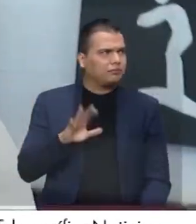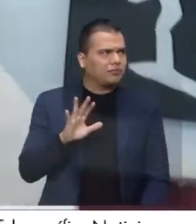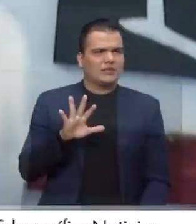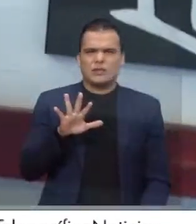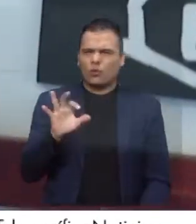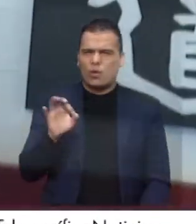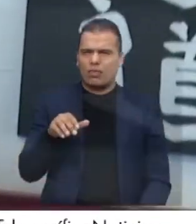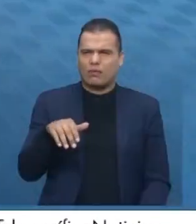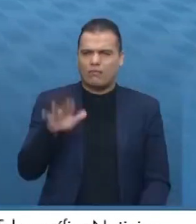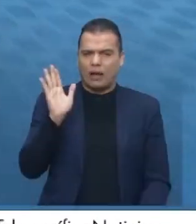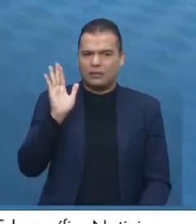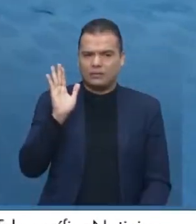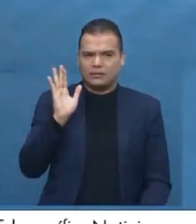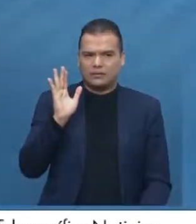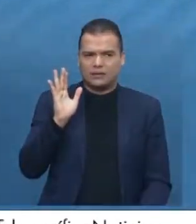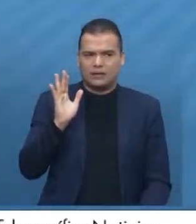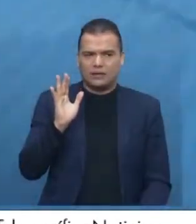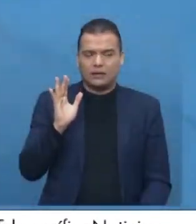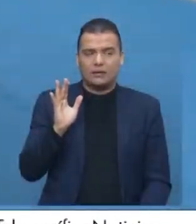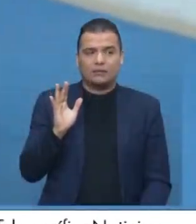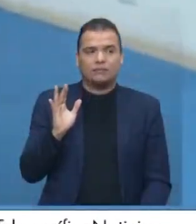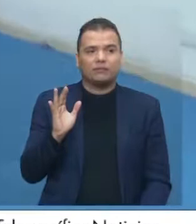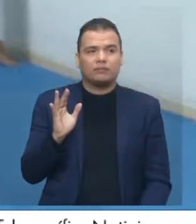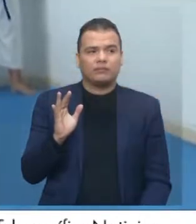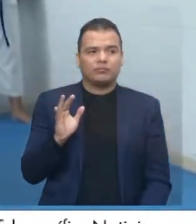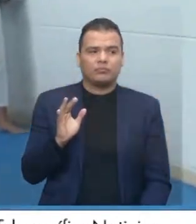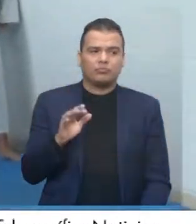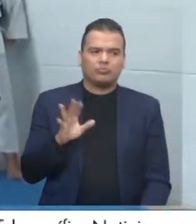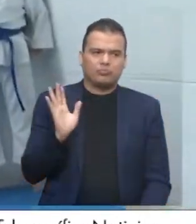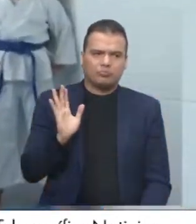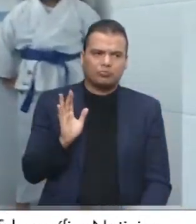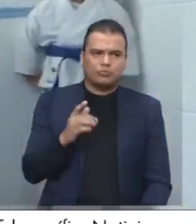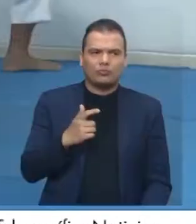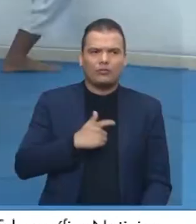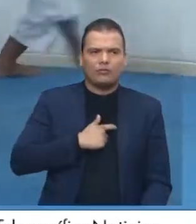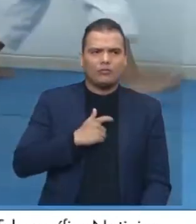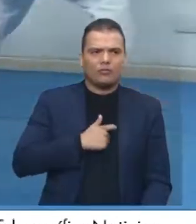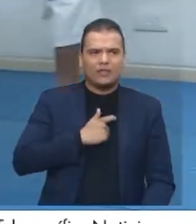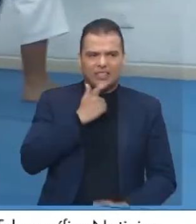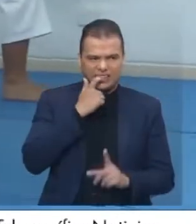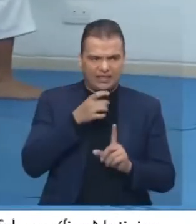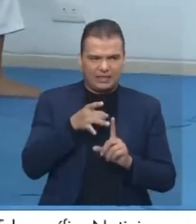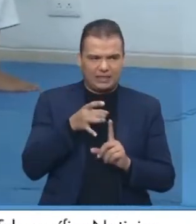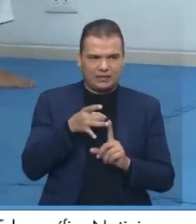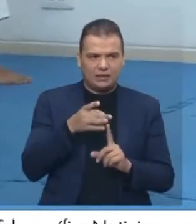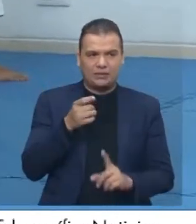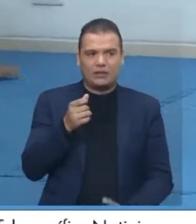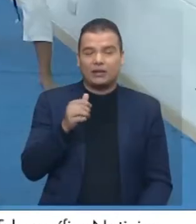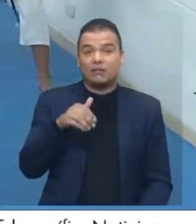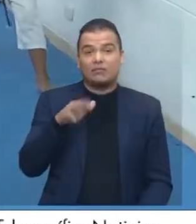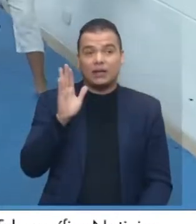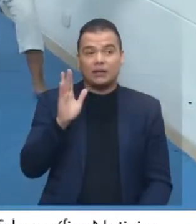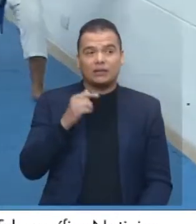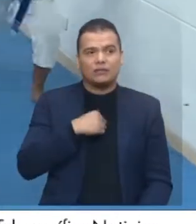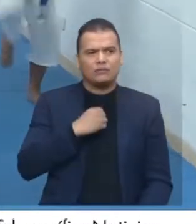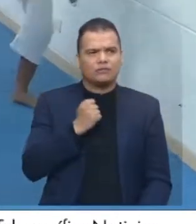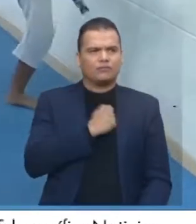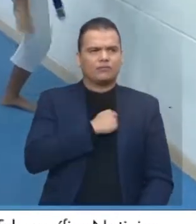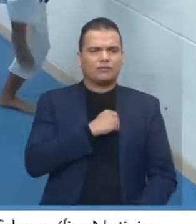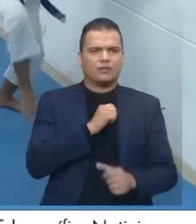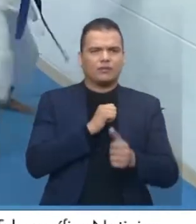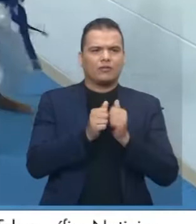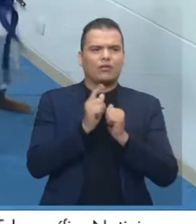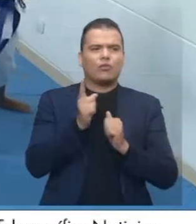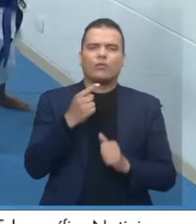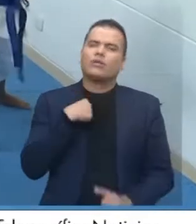50 y la mayoría creo que son de plata. El amor por las artes marciales nació gracias a